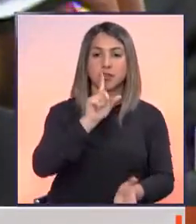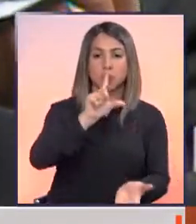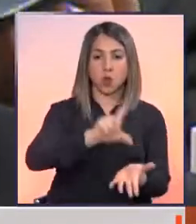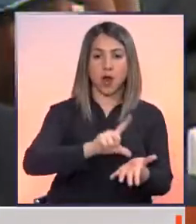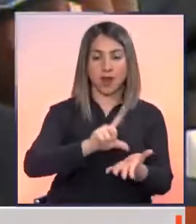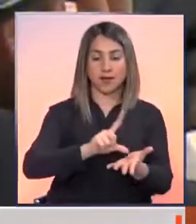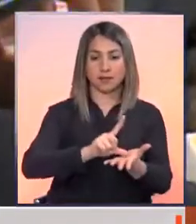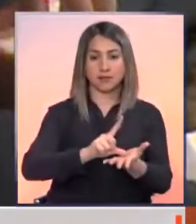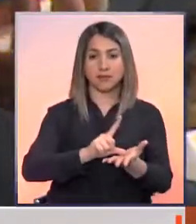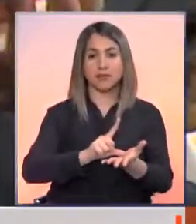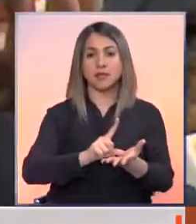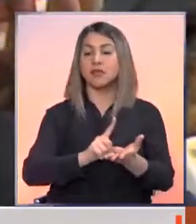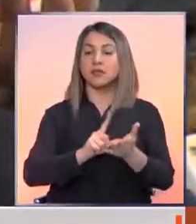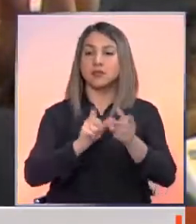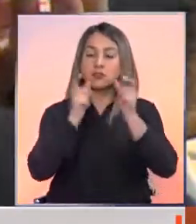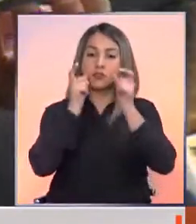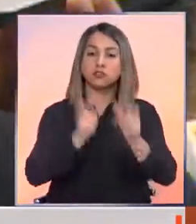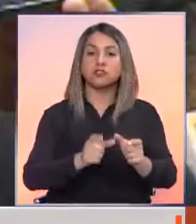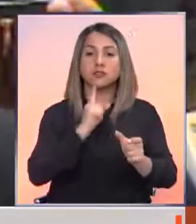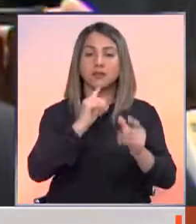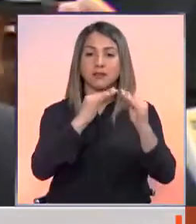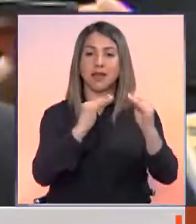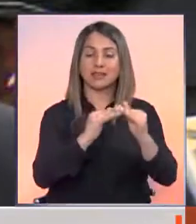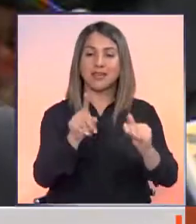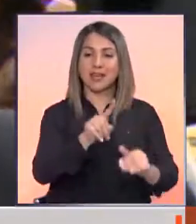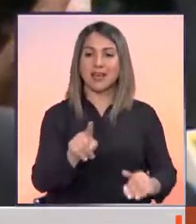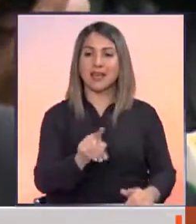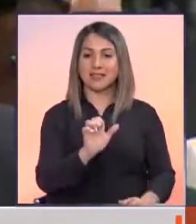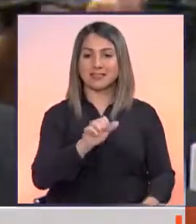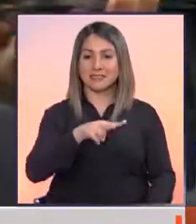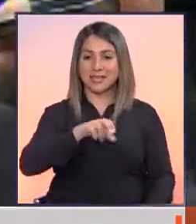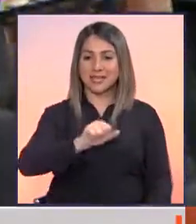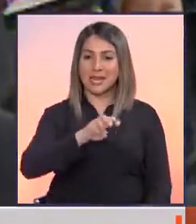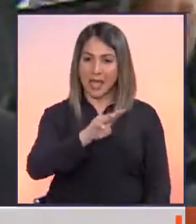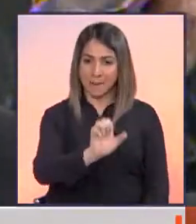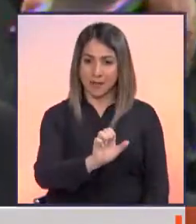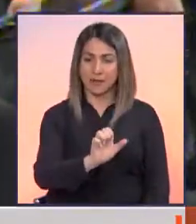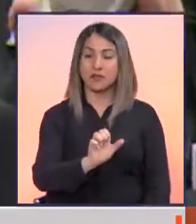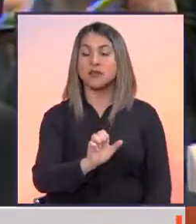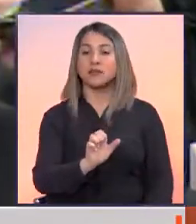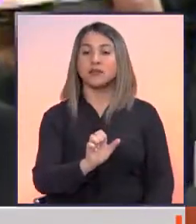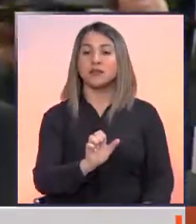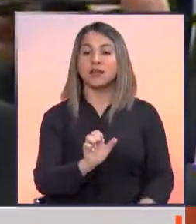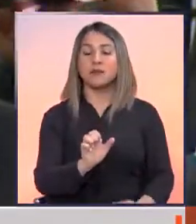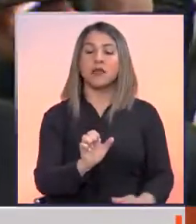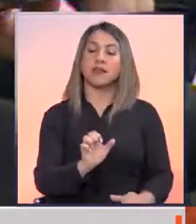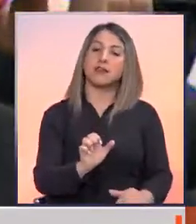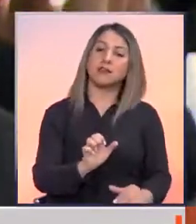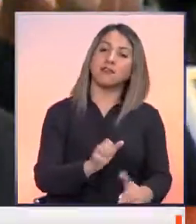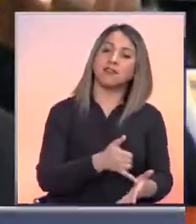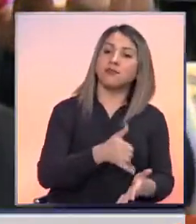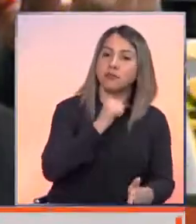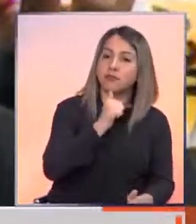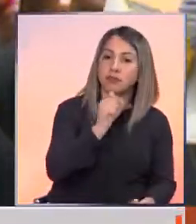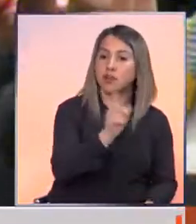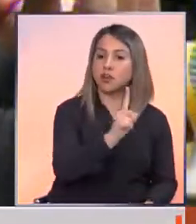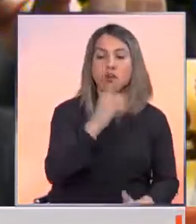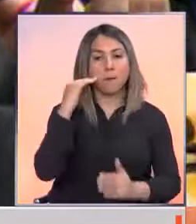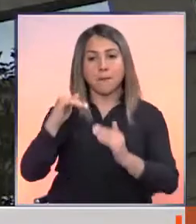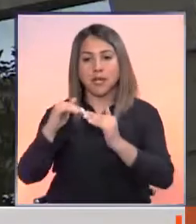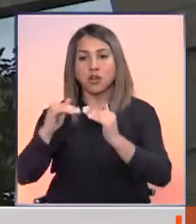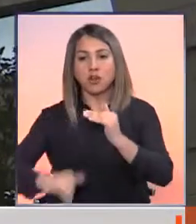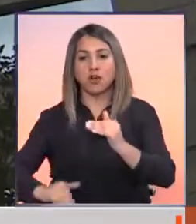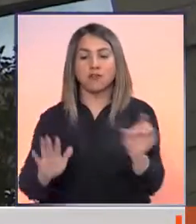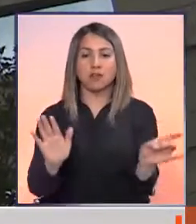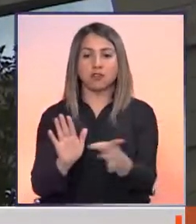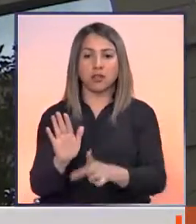bajo la tuición del sena no en el marco de la línea de vulnerabilidad no así en el caso de los menores infractores de